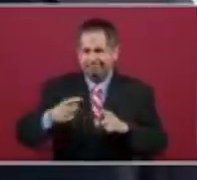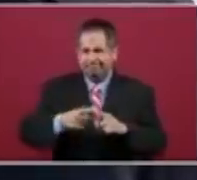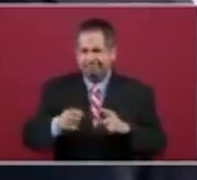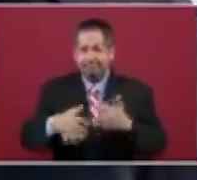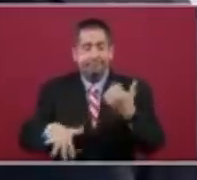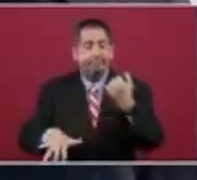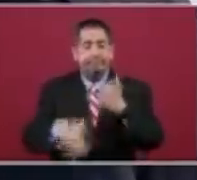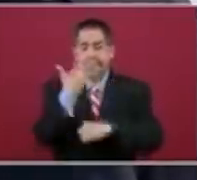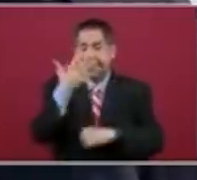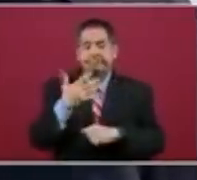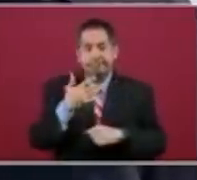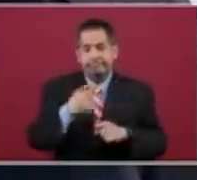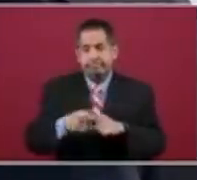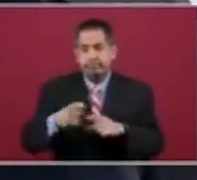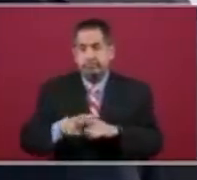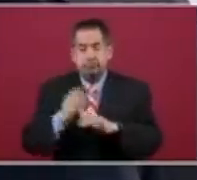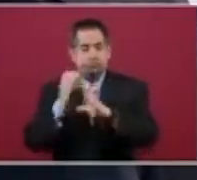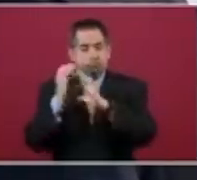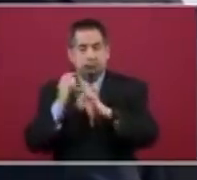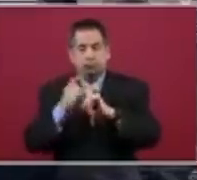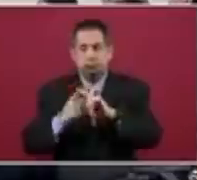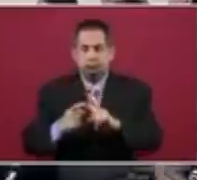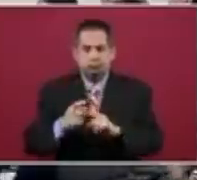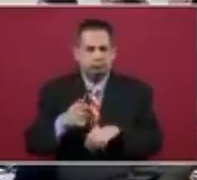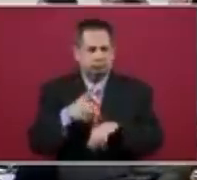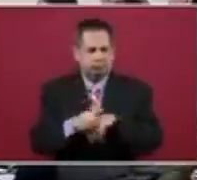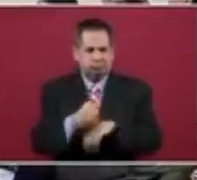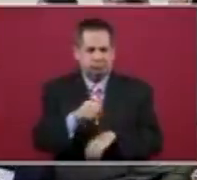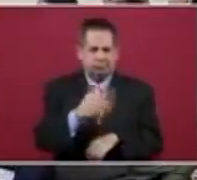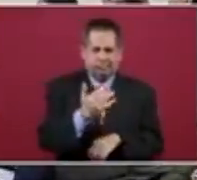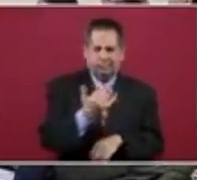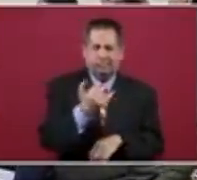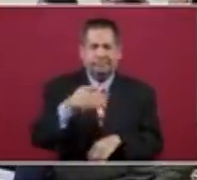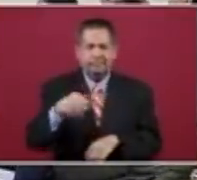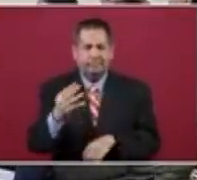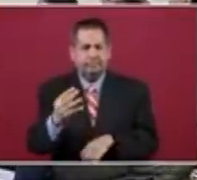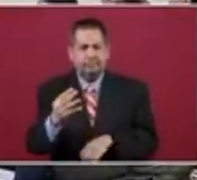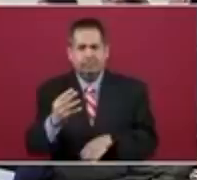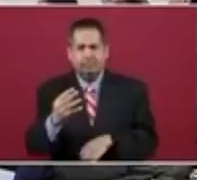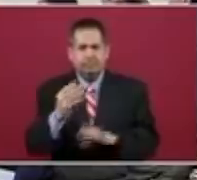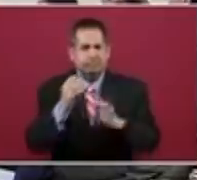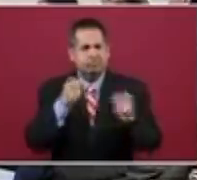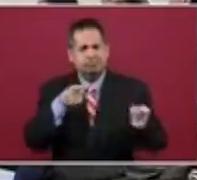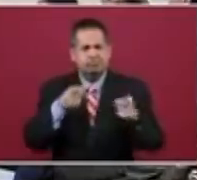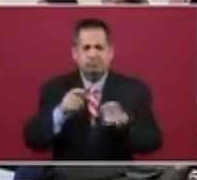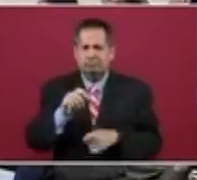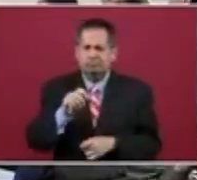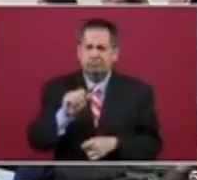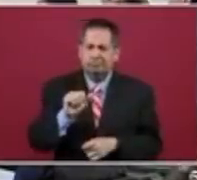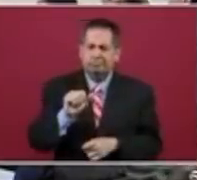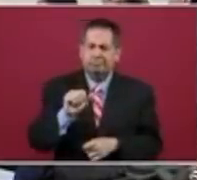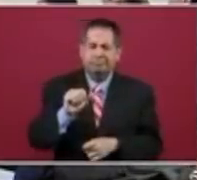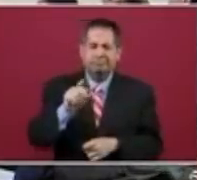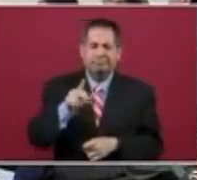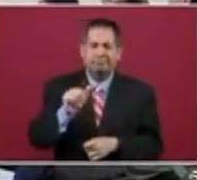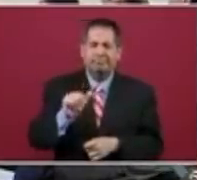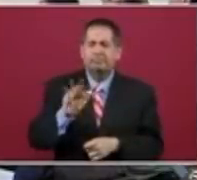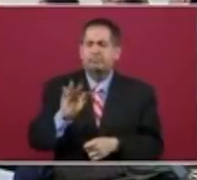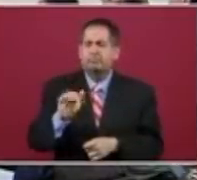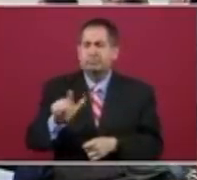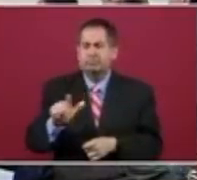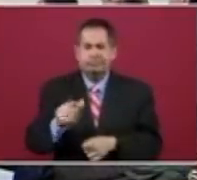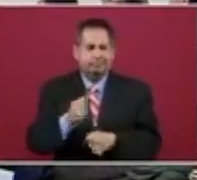15 armas, un fusil Barrett calibre 50 y 14 fusiles AK-47. Esa es la forma